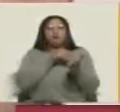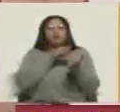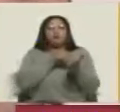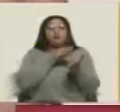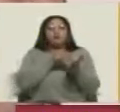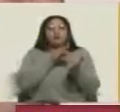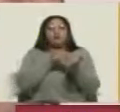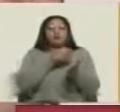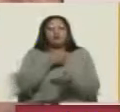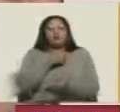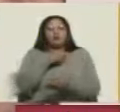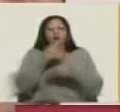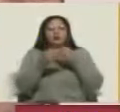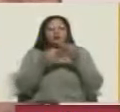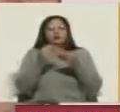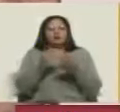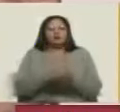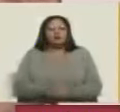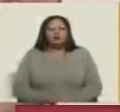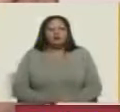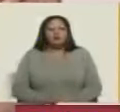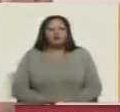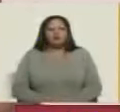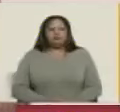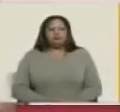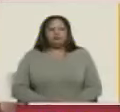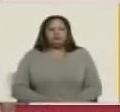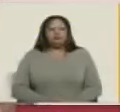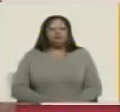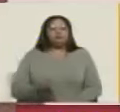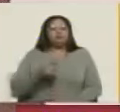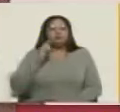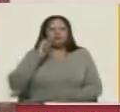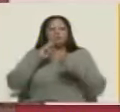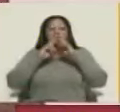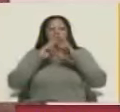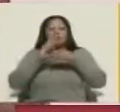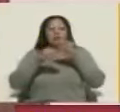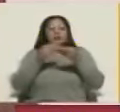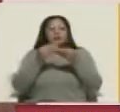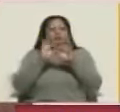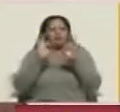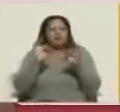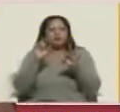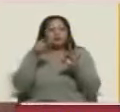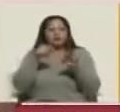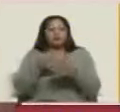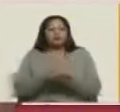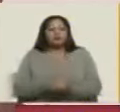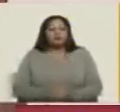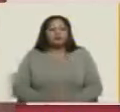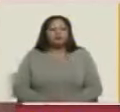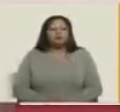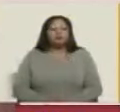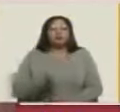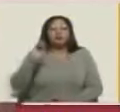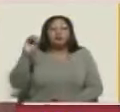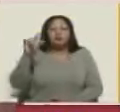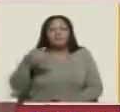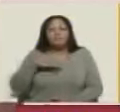No hay forma de pasar los resultados haciendo una llamada desde mi